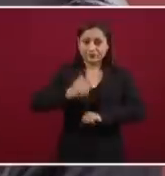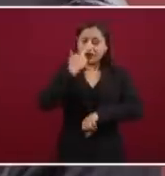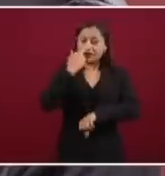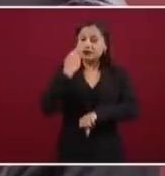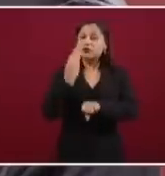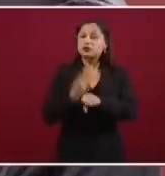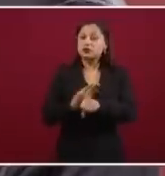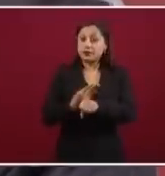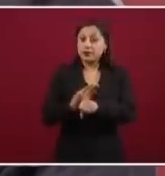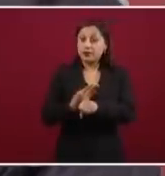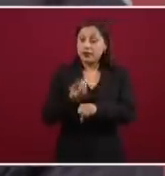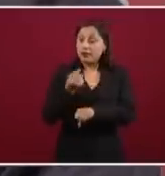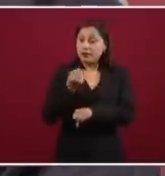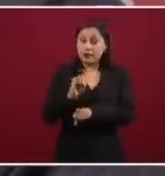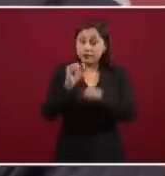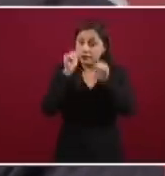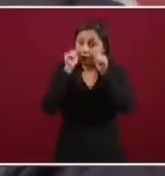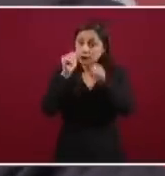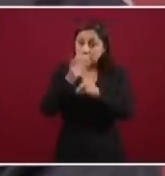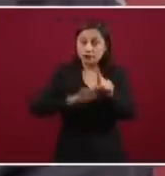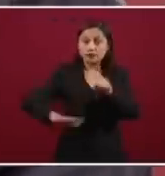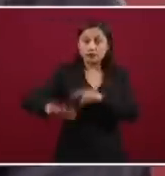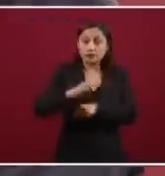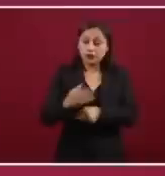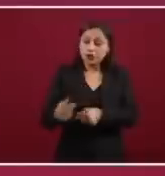política, y no hay que